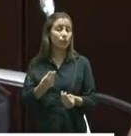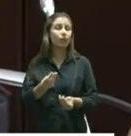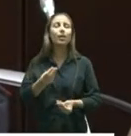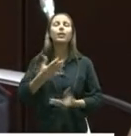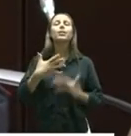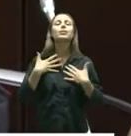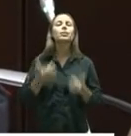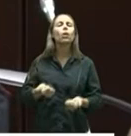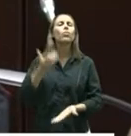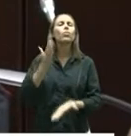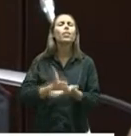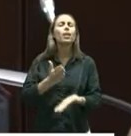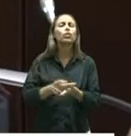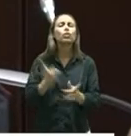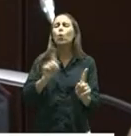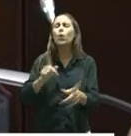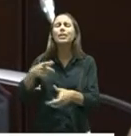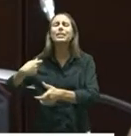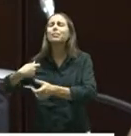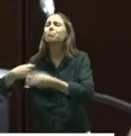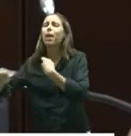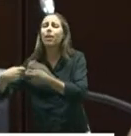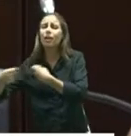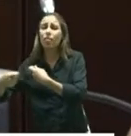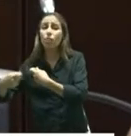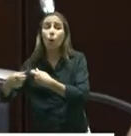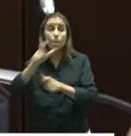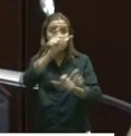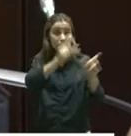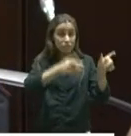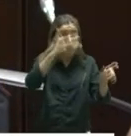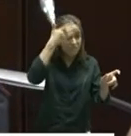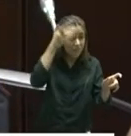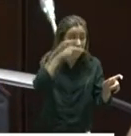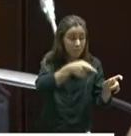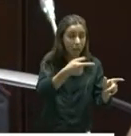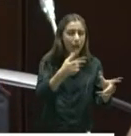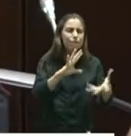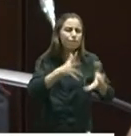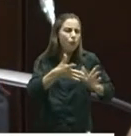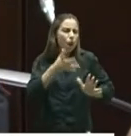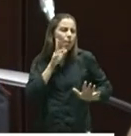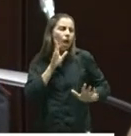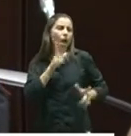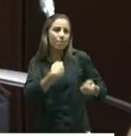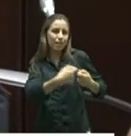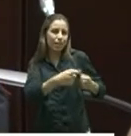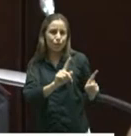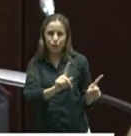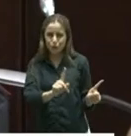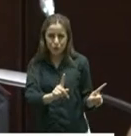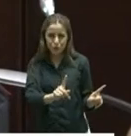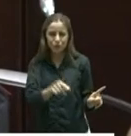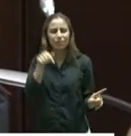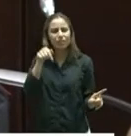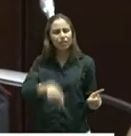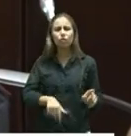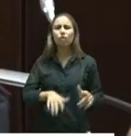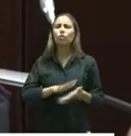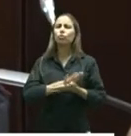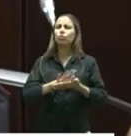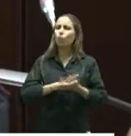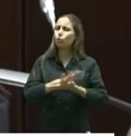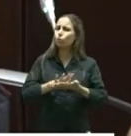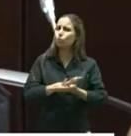un derecho no una mercancía la gente que está enferma no es una mercancía entonces para nosotros hay que resolverlo rápidamente eh